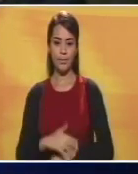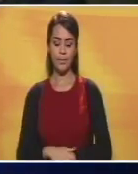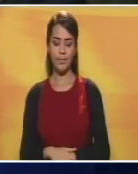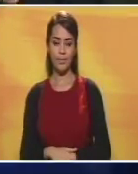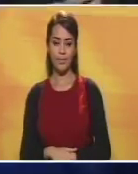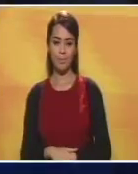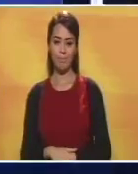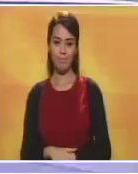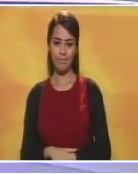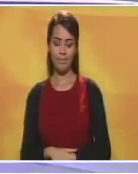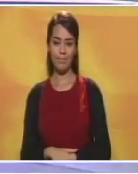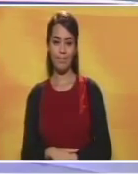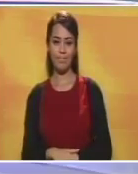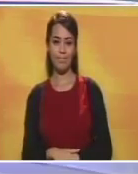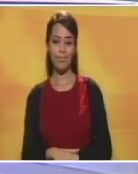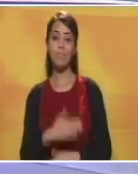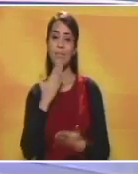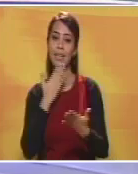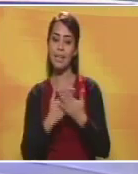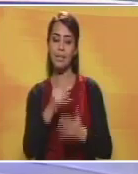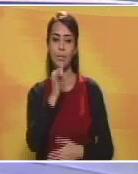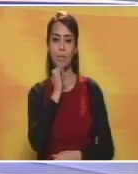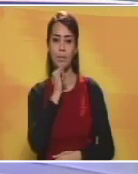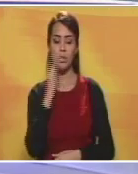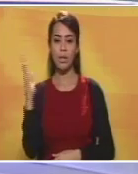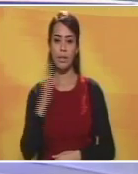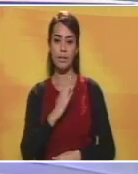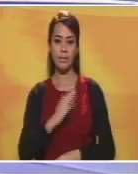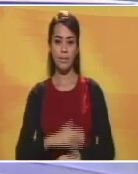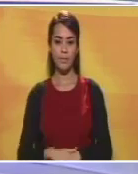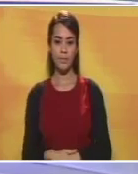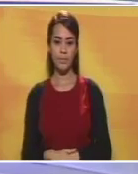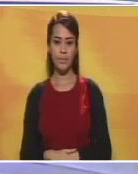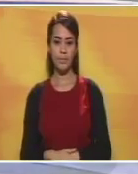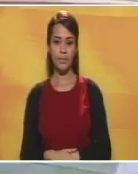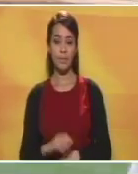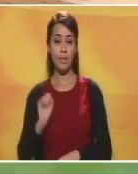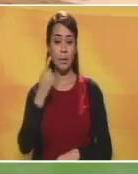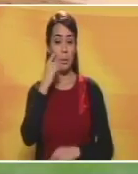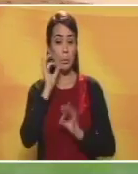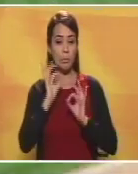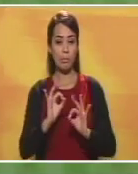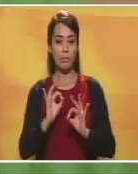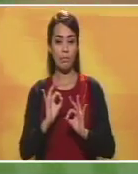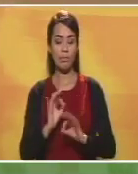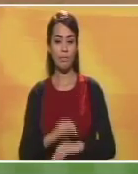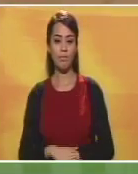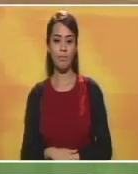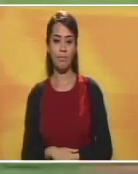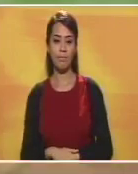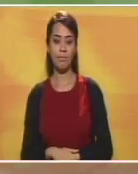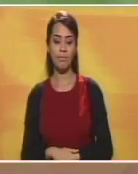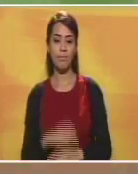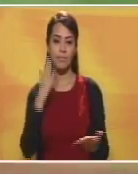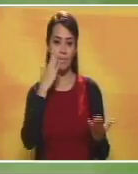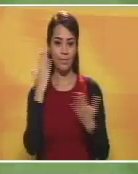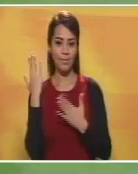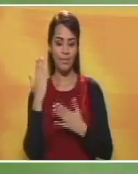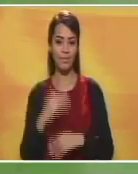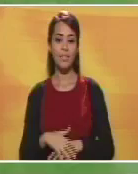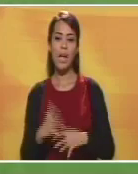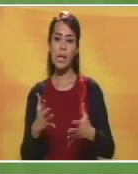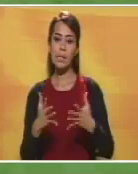Venevisión. Gracias, Euclides. Y al regreso, primer remolque. Prospecto Criollo empujó